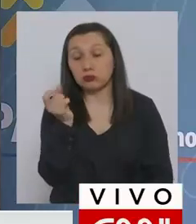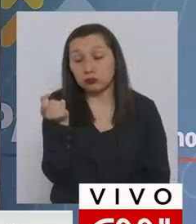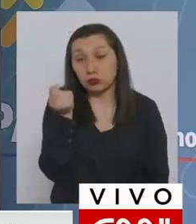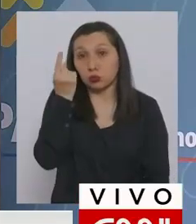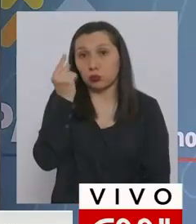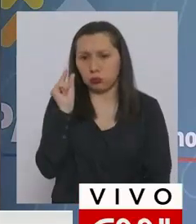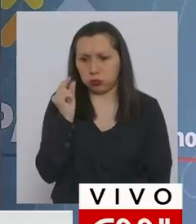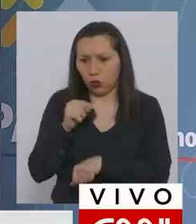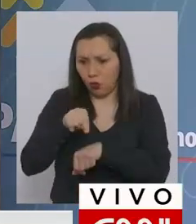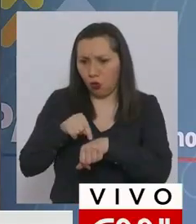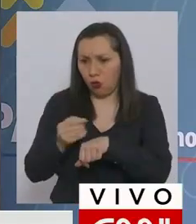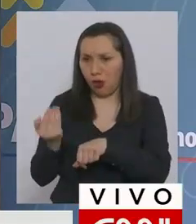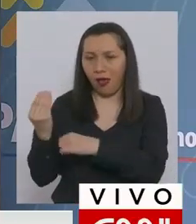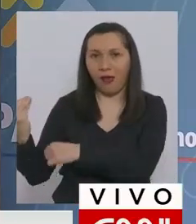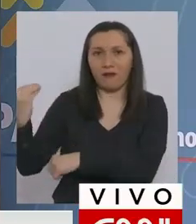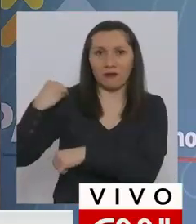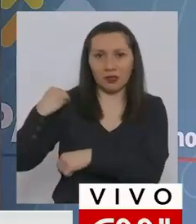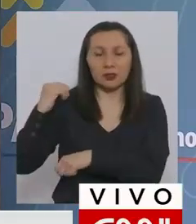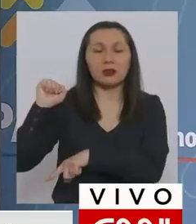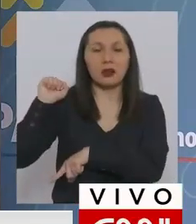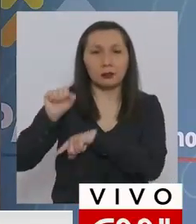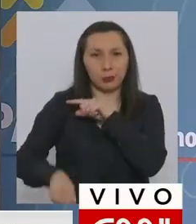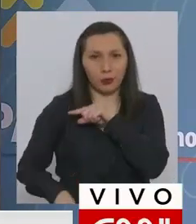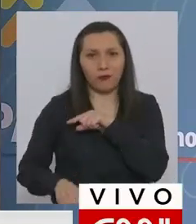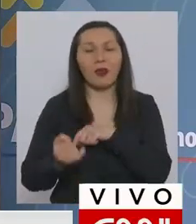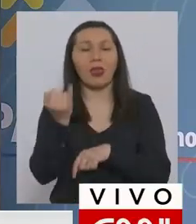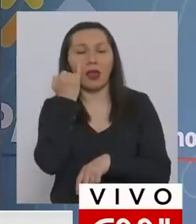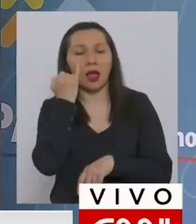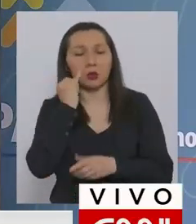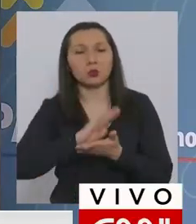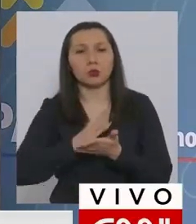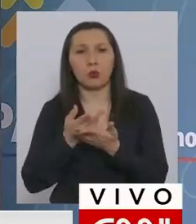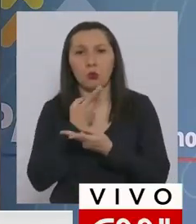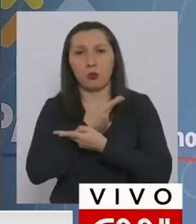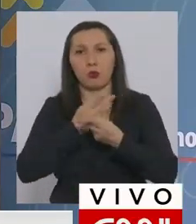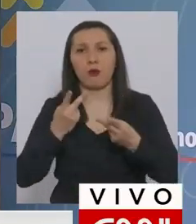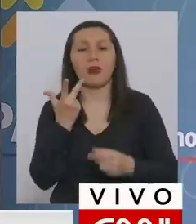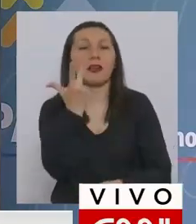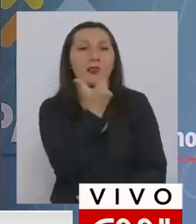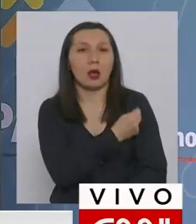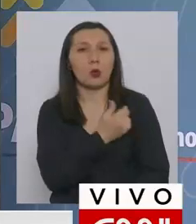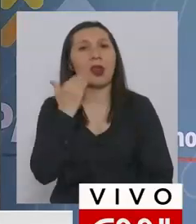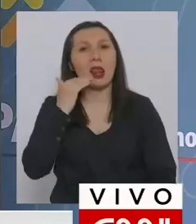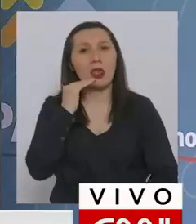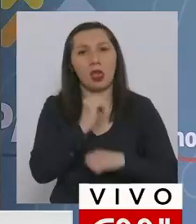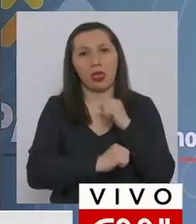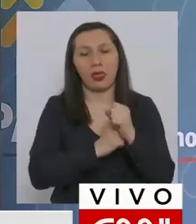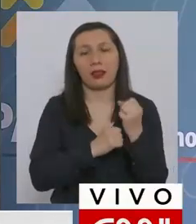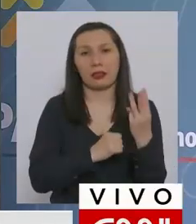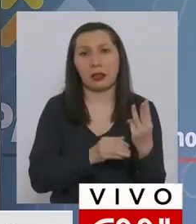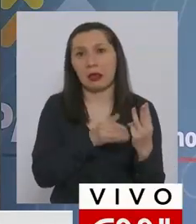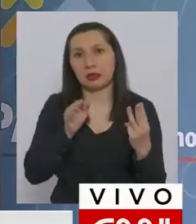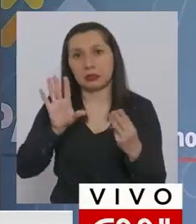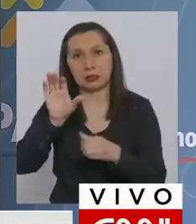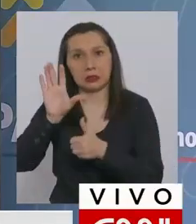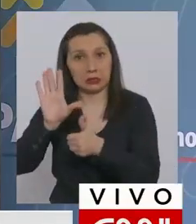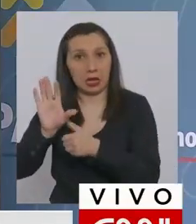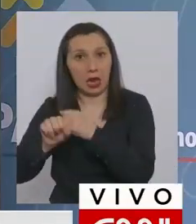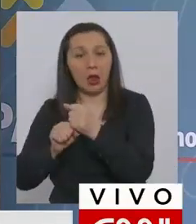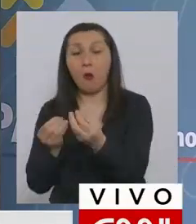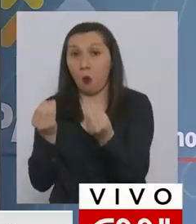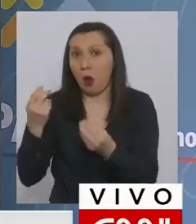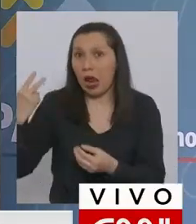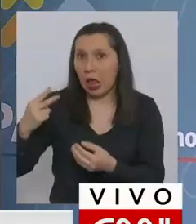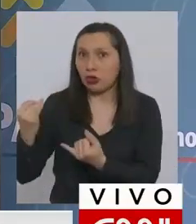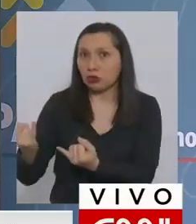por la información con respecto a los cambios en el paso a paso Nos Cuidamos. Y a continuación escuchamos a las periodistas y